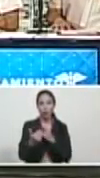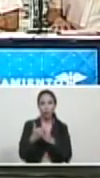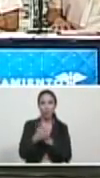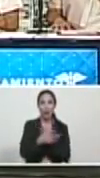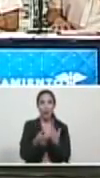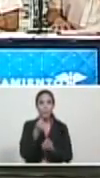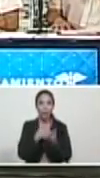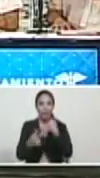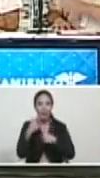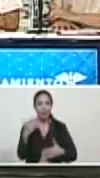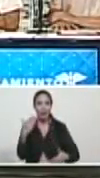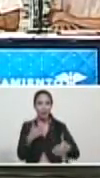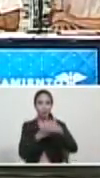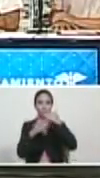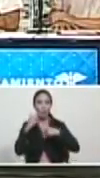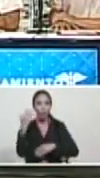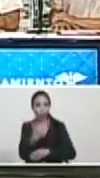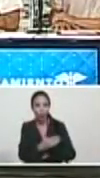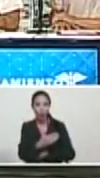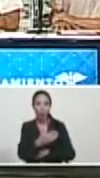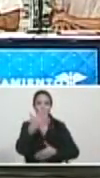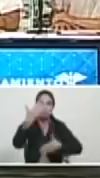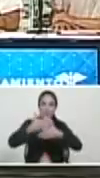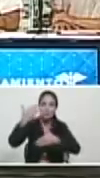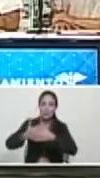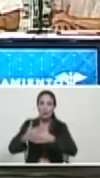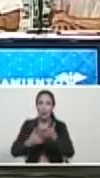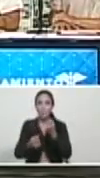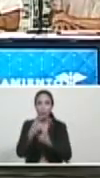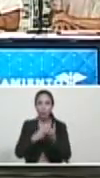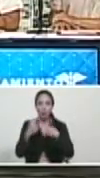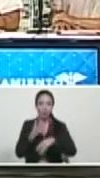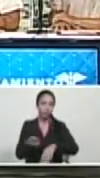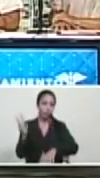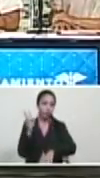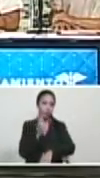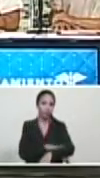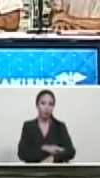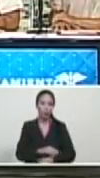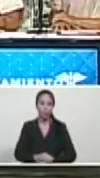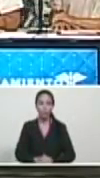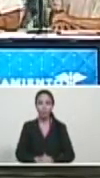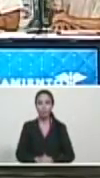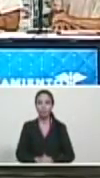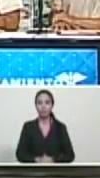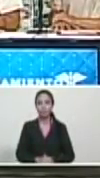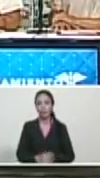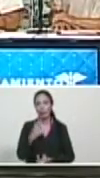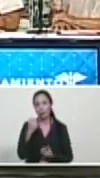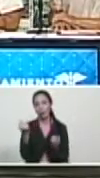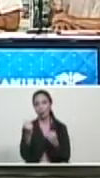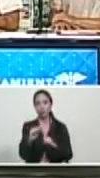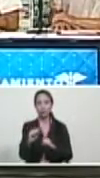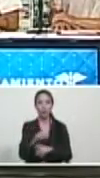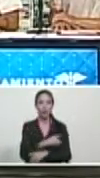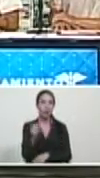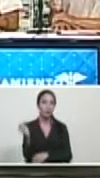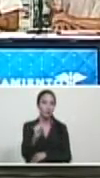tiene nombre. Es uno de los eventos más criminales que nosotros debemos repudiar,